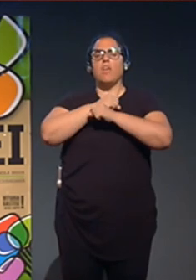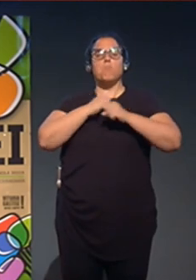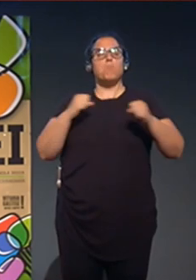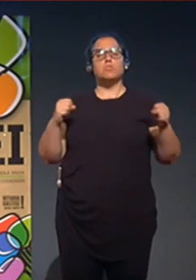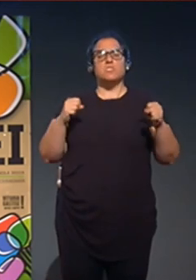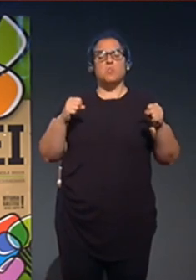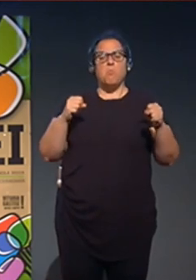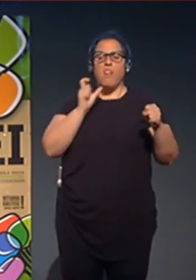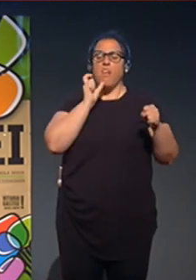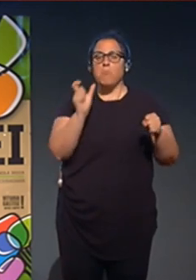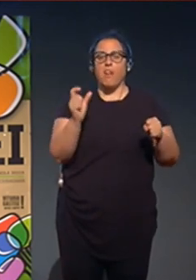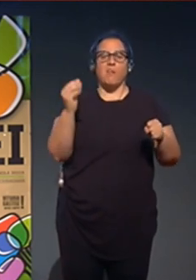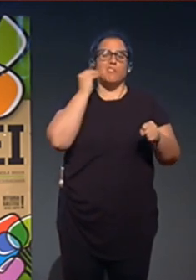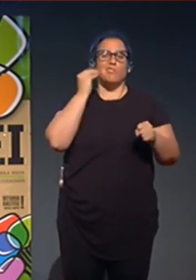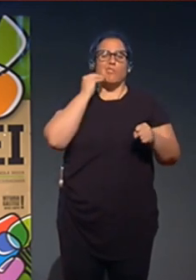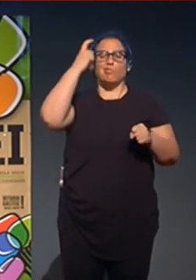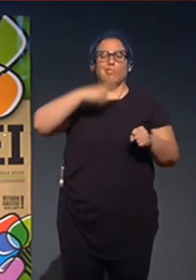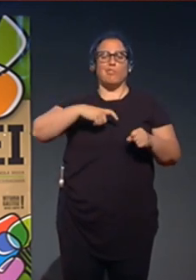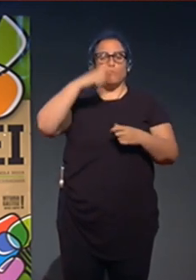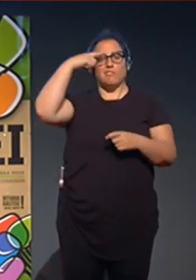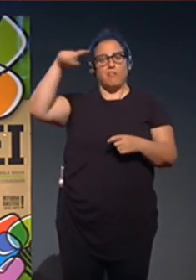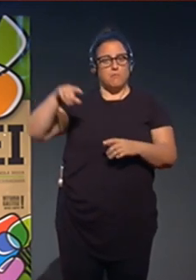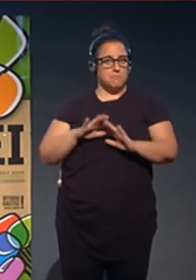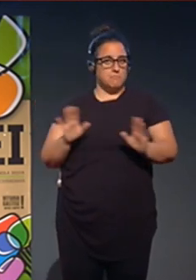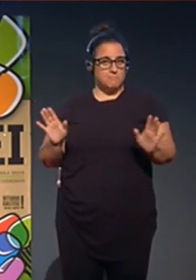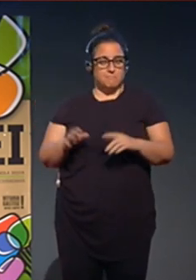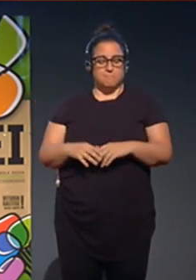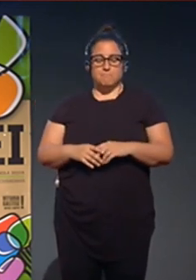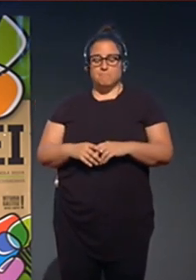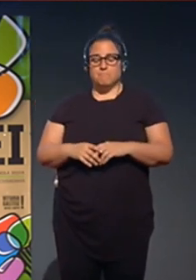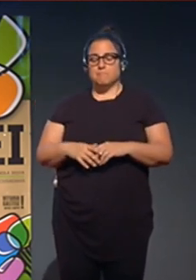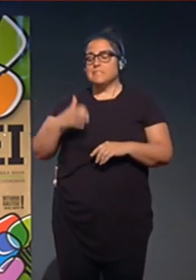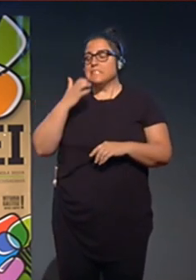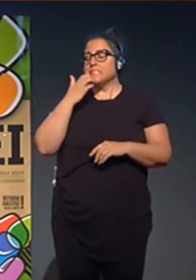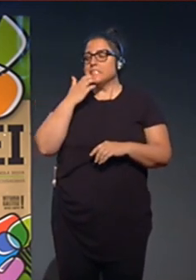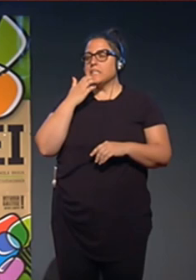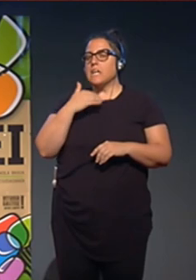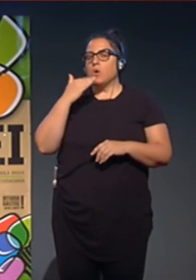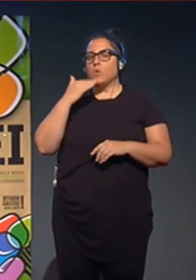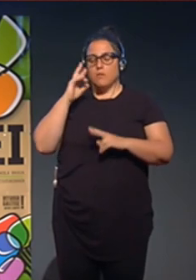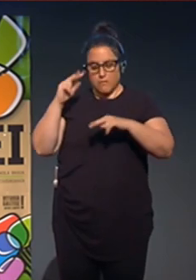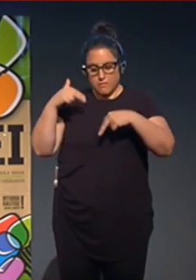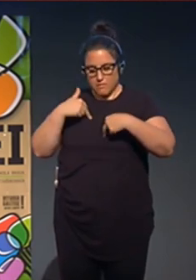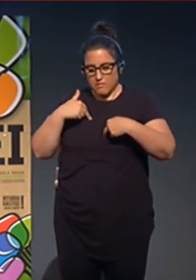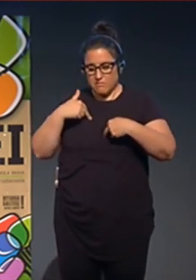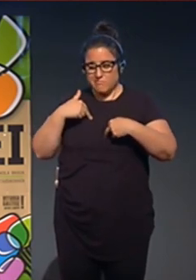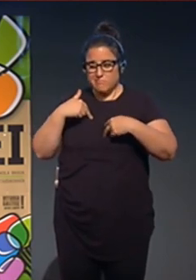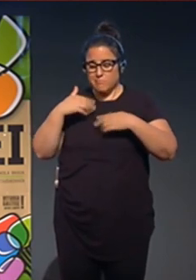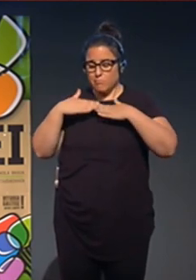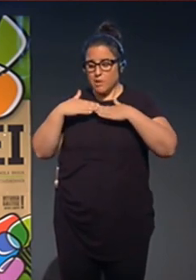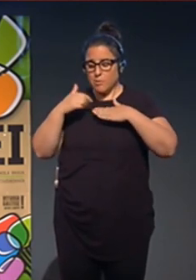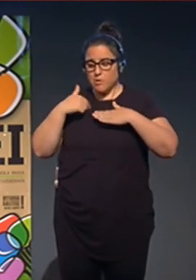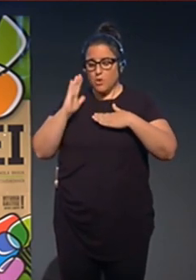que Los idiotas llevan en la mochila si alguien piensa que es tan pequeño que no puede tener